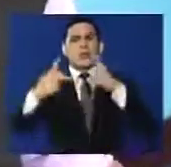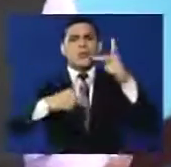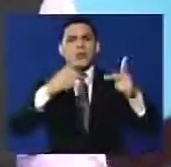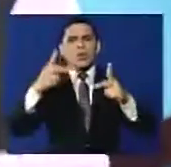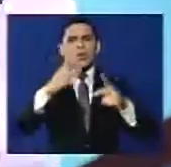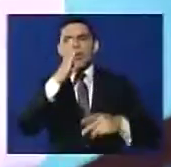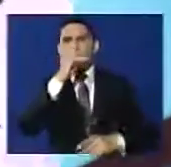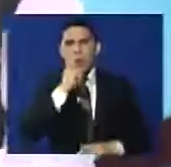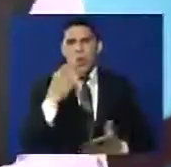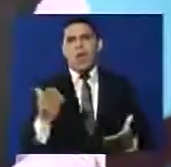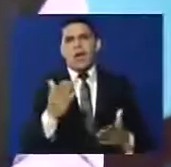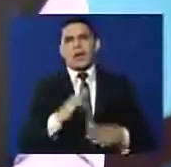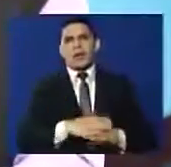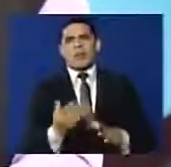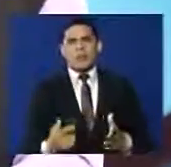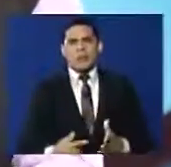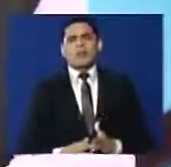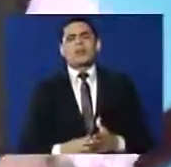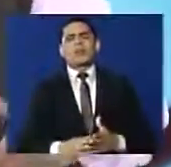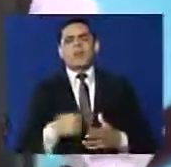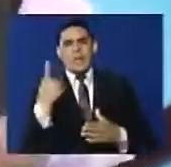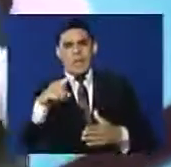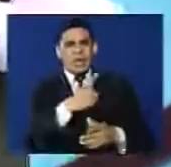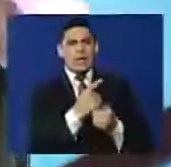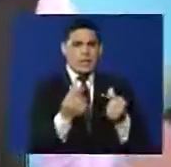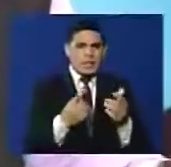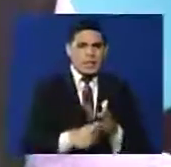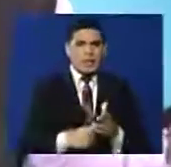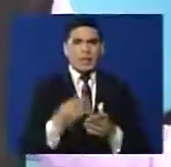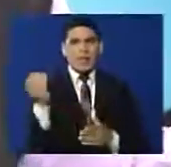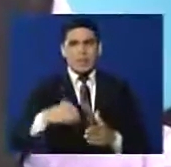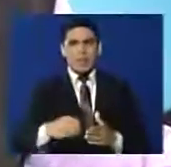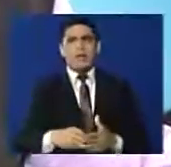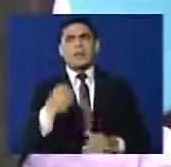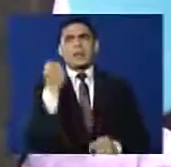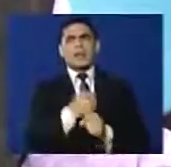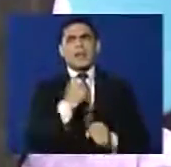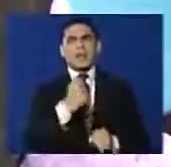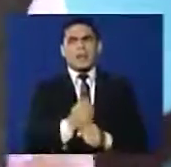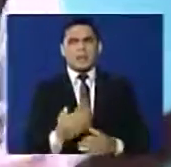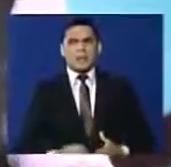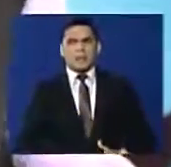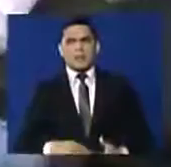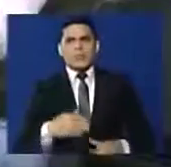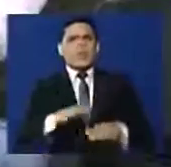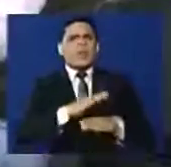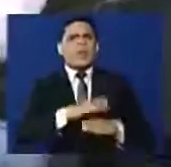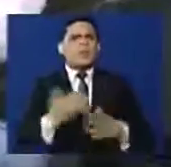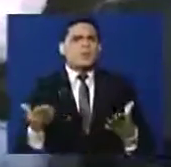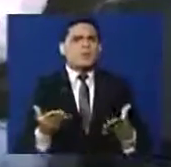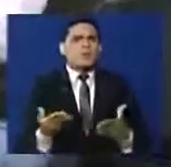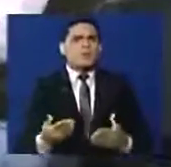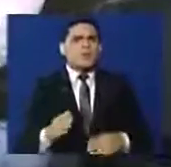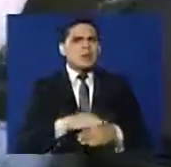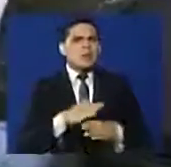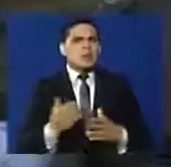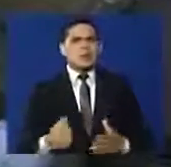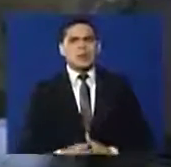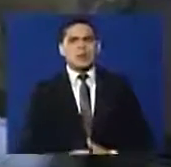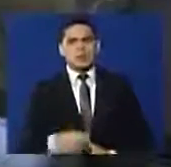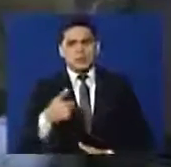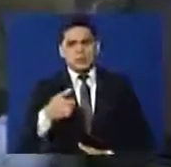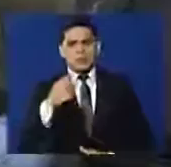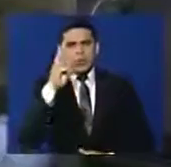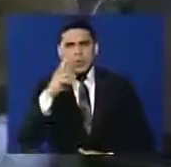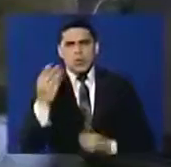Pero con fuerza, porque tienes dinero para hacerlo. Y eso genera una enorme cantidad de empleo. ¿Te pareció ¿Qué pasó bien? Con eso? ¿Te pareció bien la reunión con